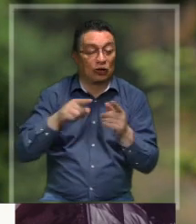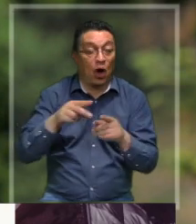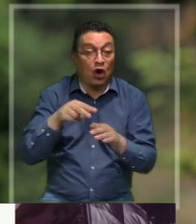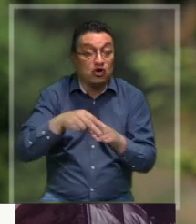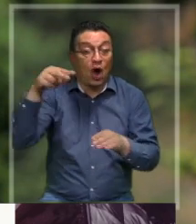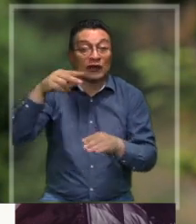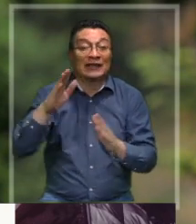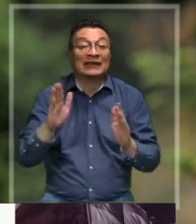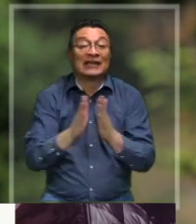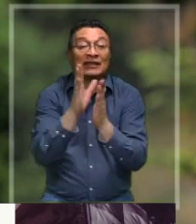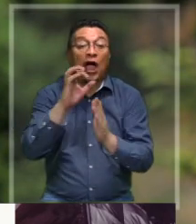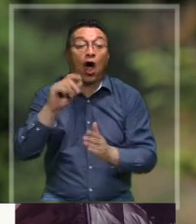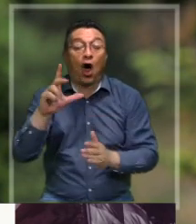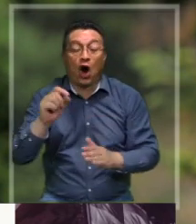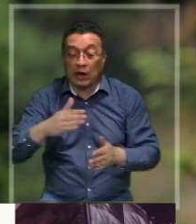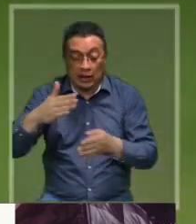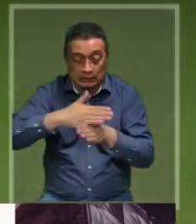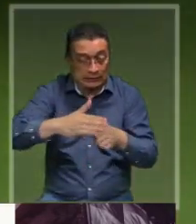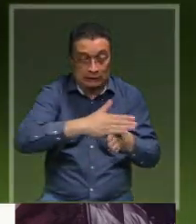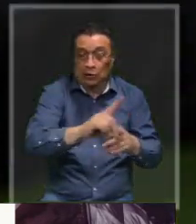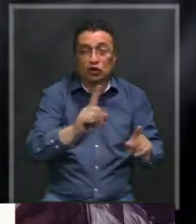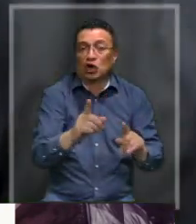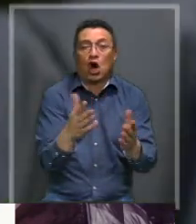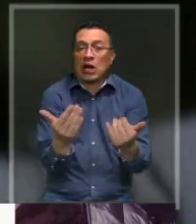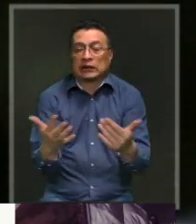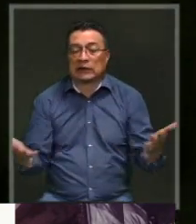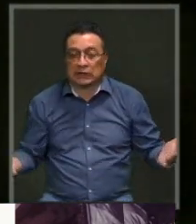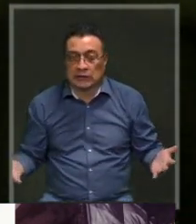Santa Olga no es necesario una franja sin vegetación.